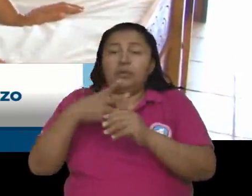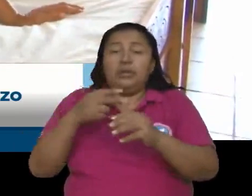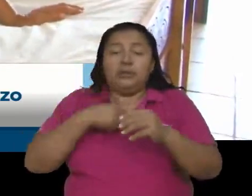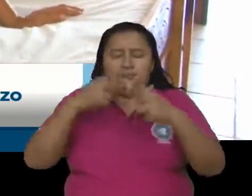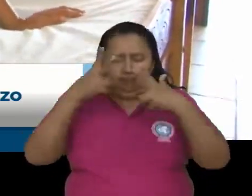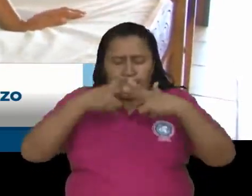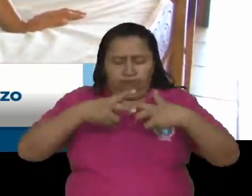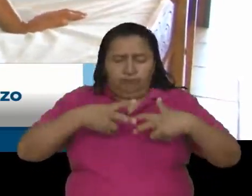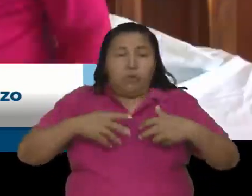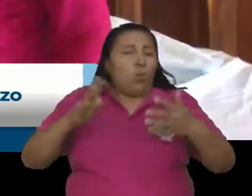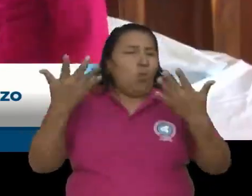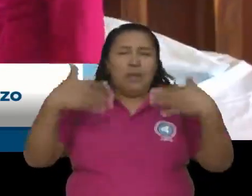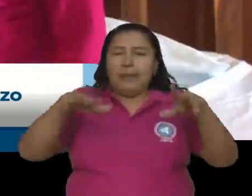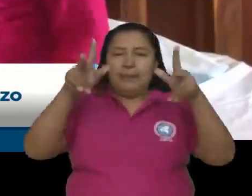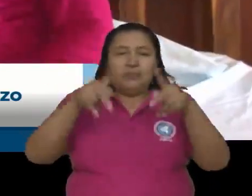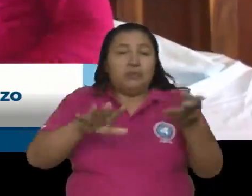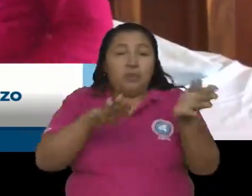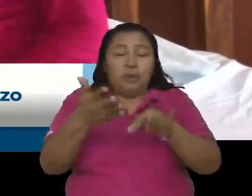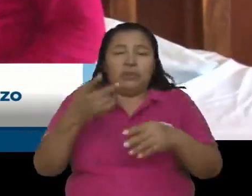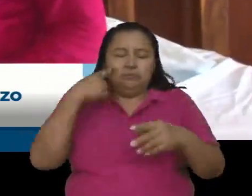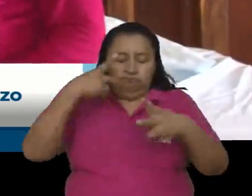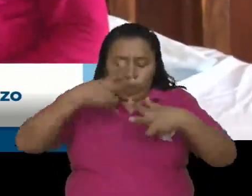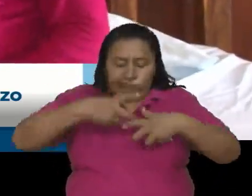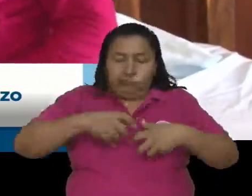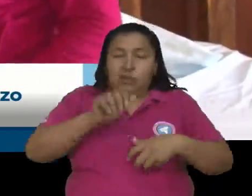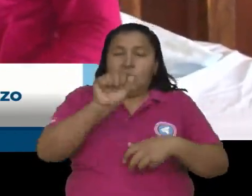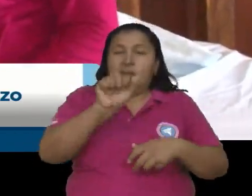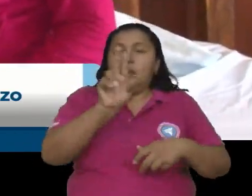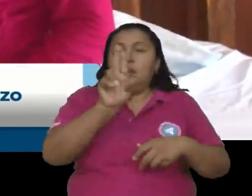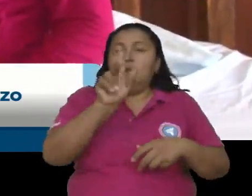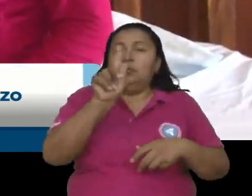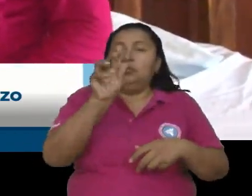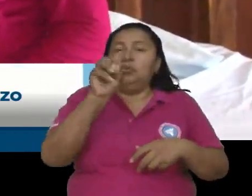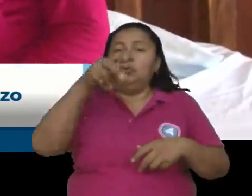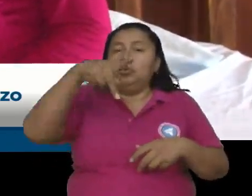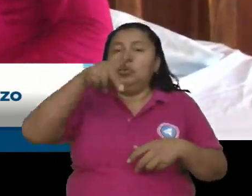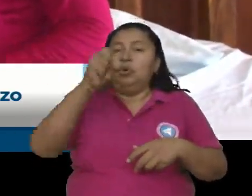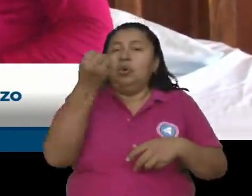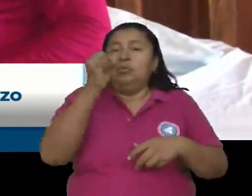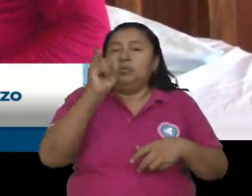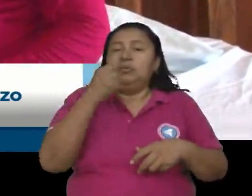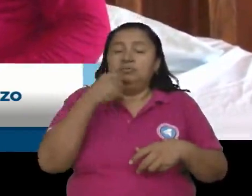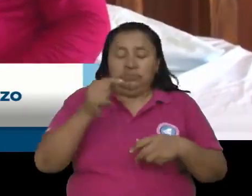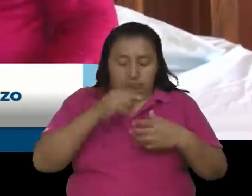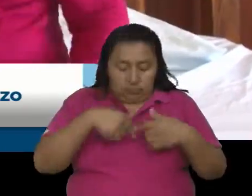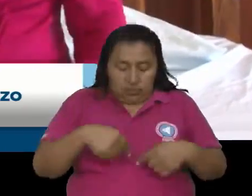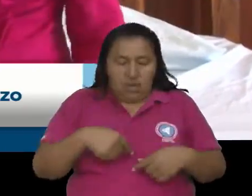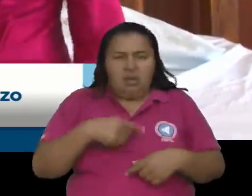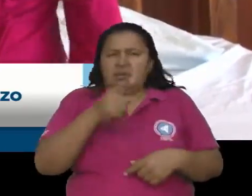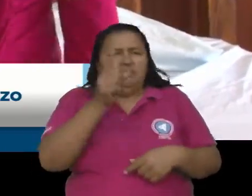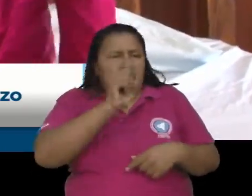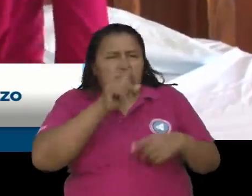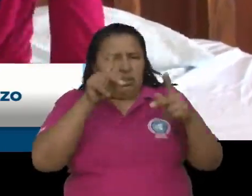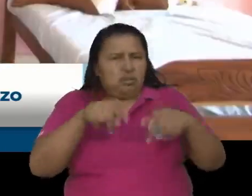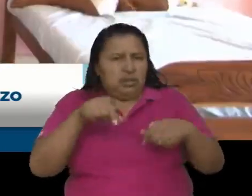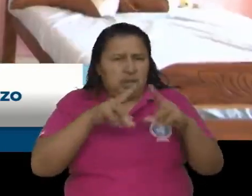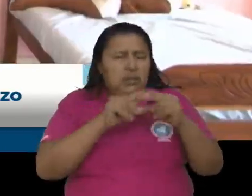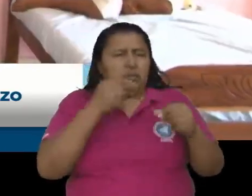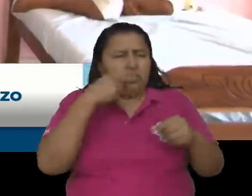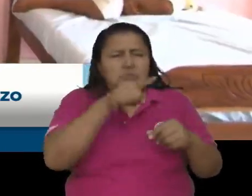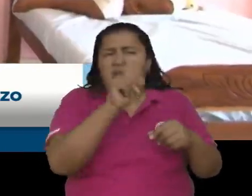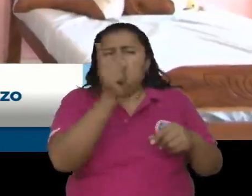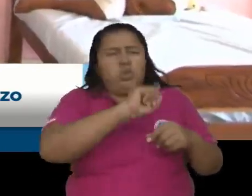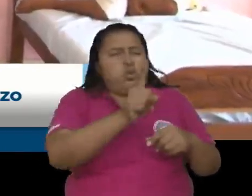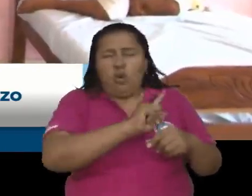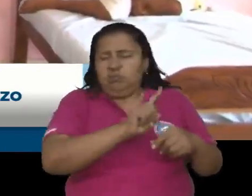autopsia a toda muerte materna. Aquí generalmente la población lo que dice, no permito que le haga la autopsia, entonces muchas pacientes que